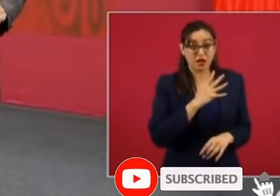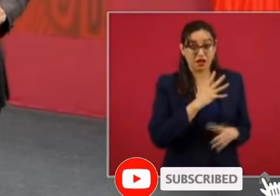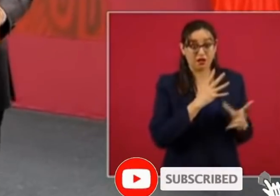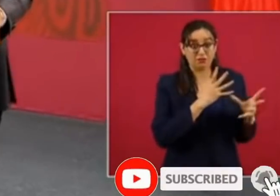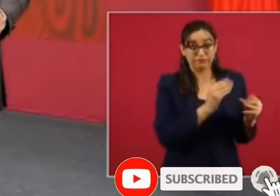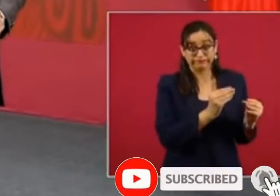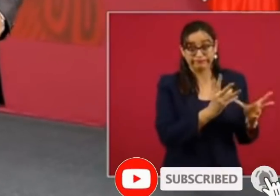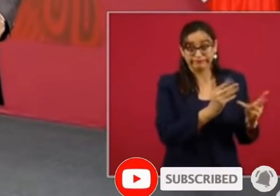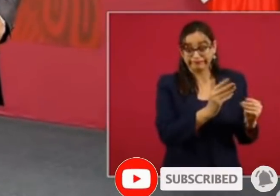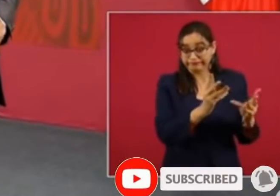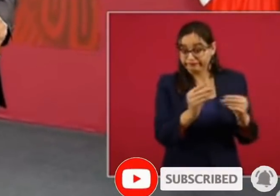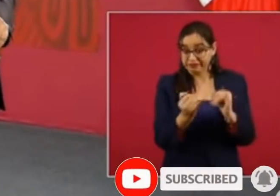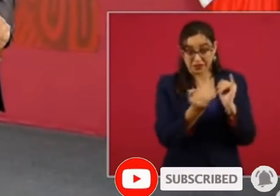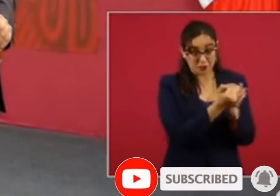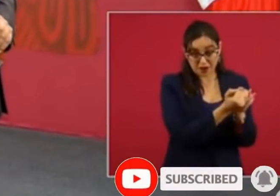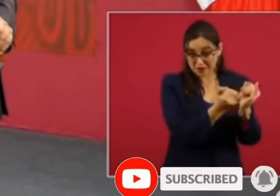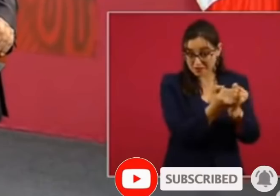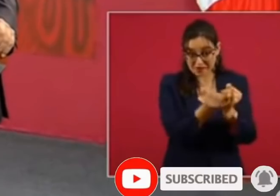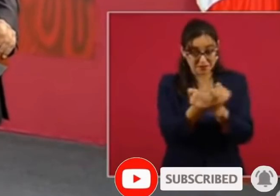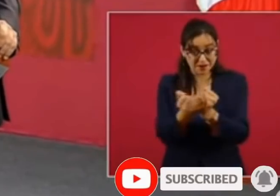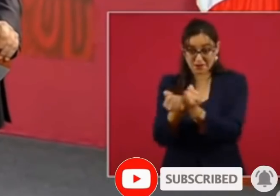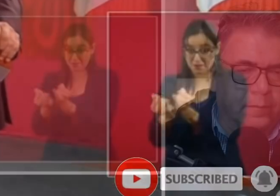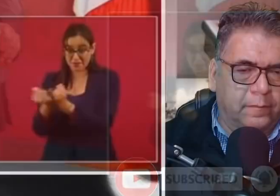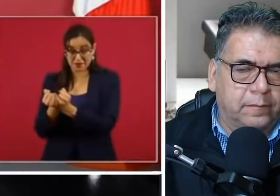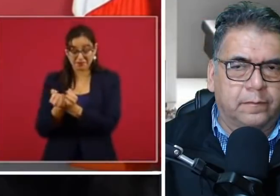y de ese entonces,